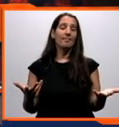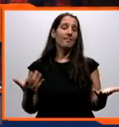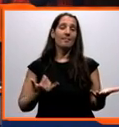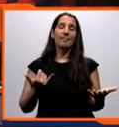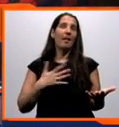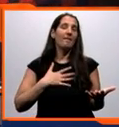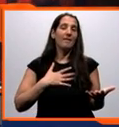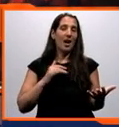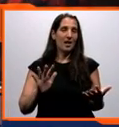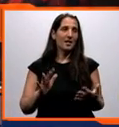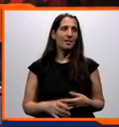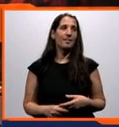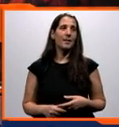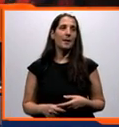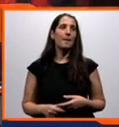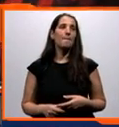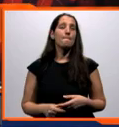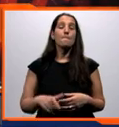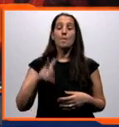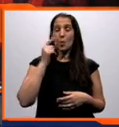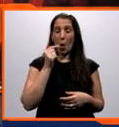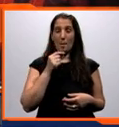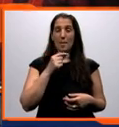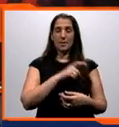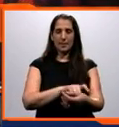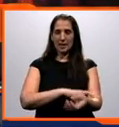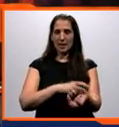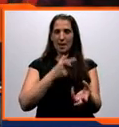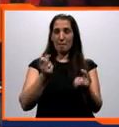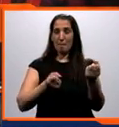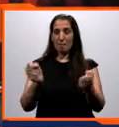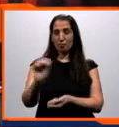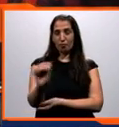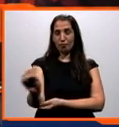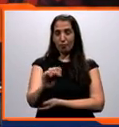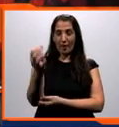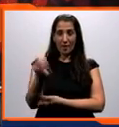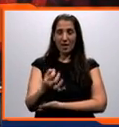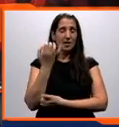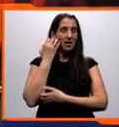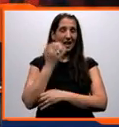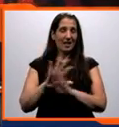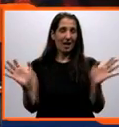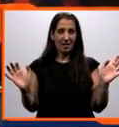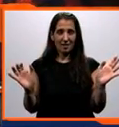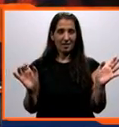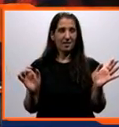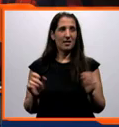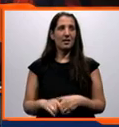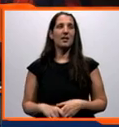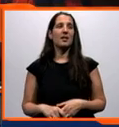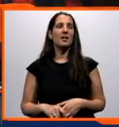apasionado cuando ese apasionado maneja Bien listo el piloto no existe el piloto